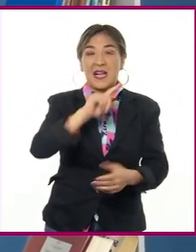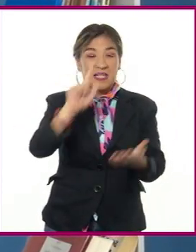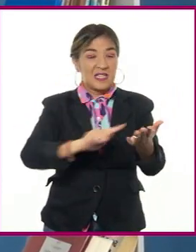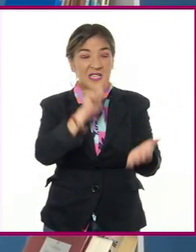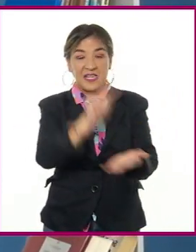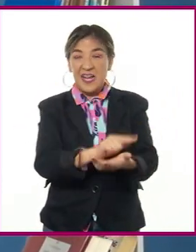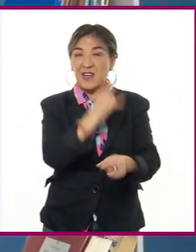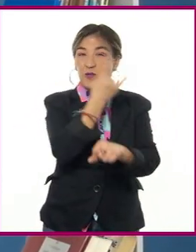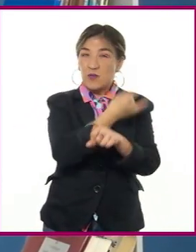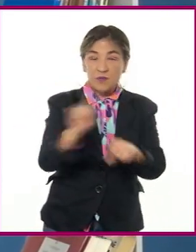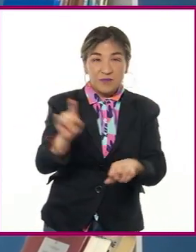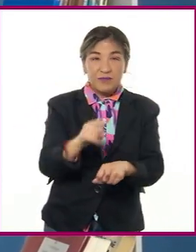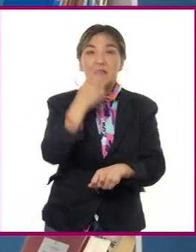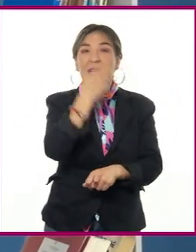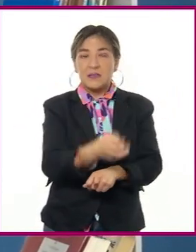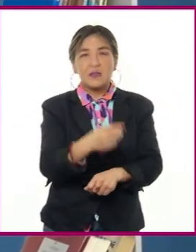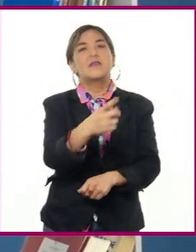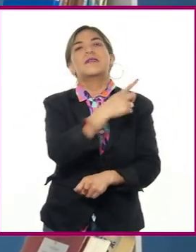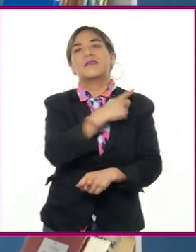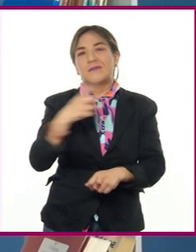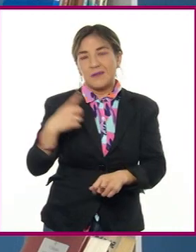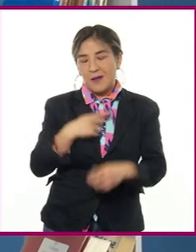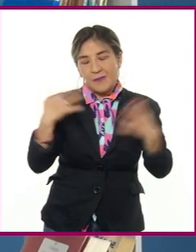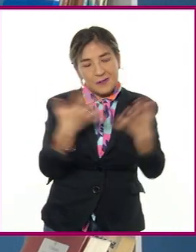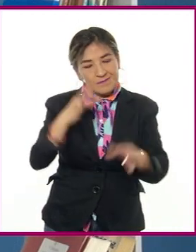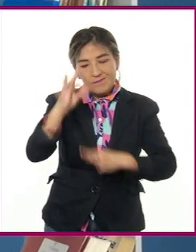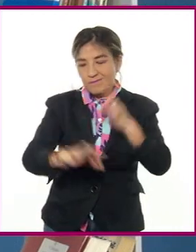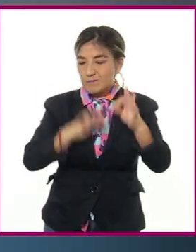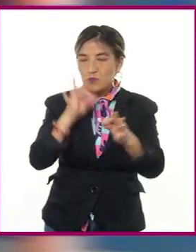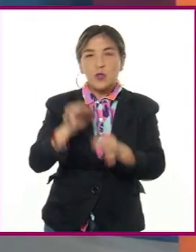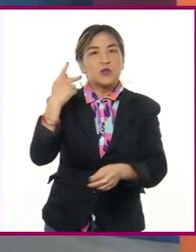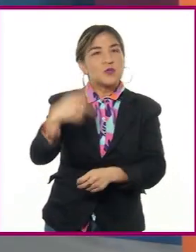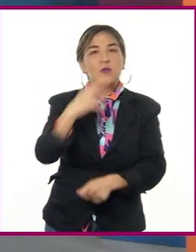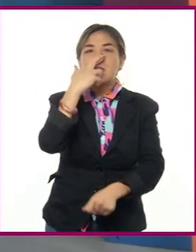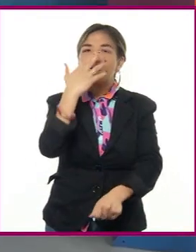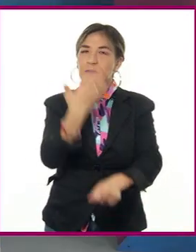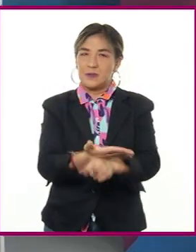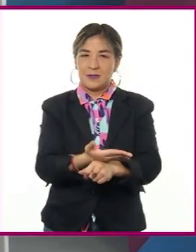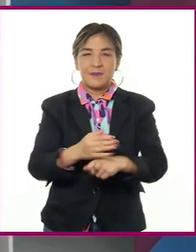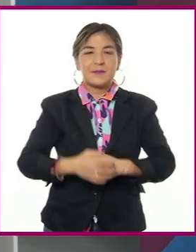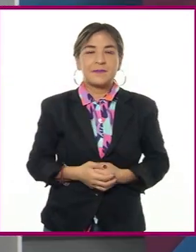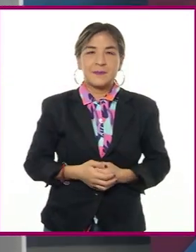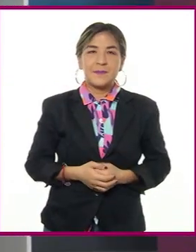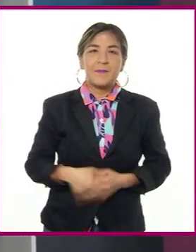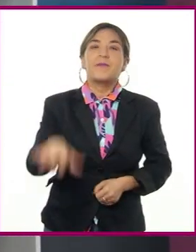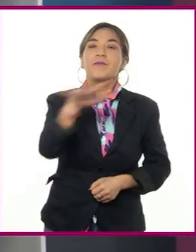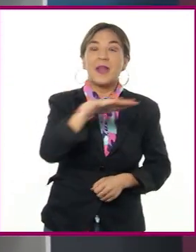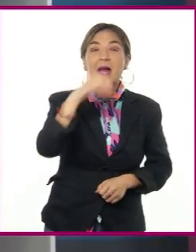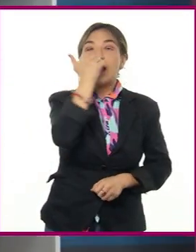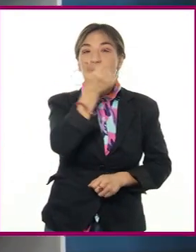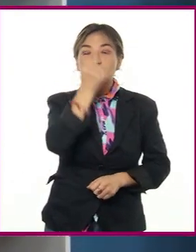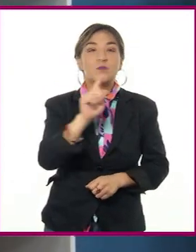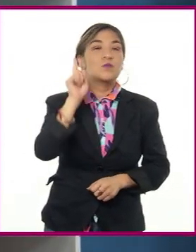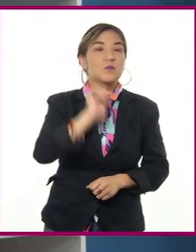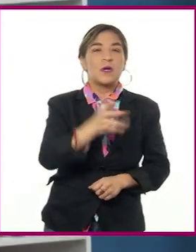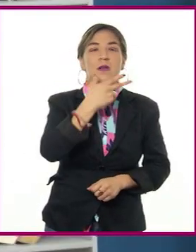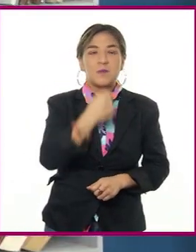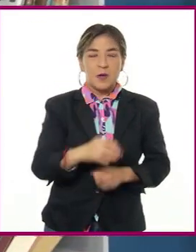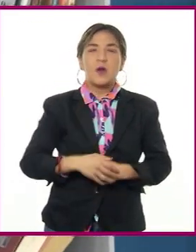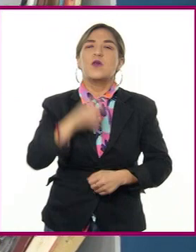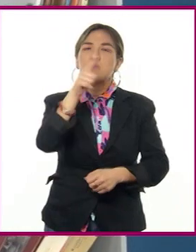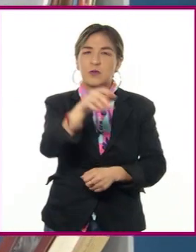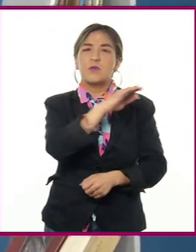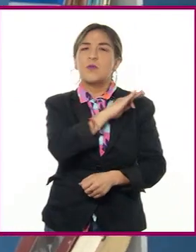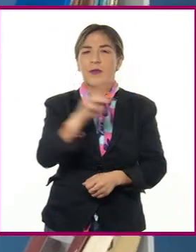leyes, debe asumir las responsabilidades previstas. Estimadas alumnas y alumnos, les invito